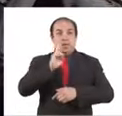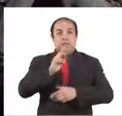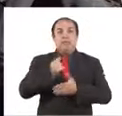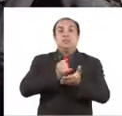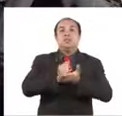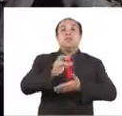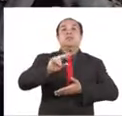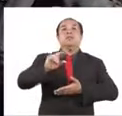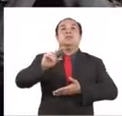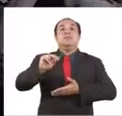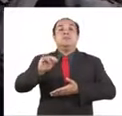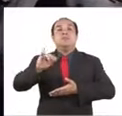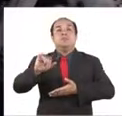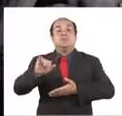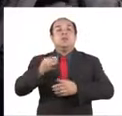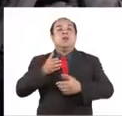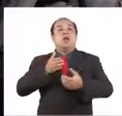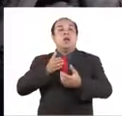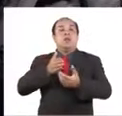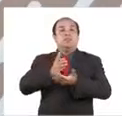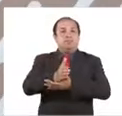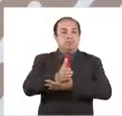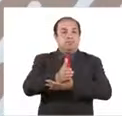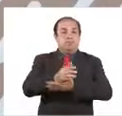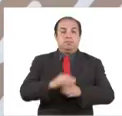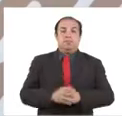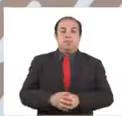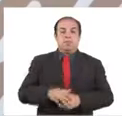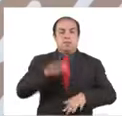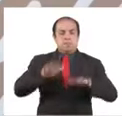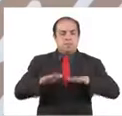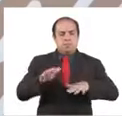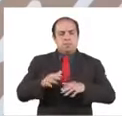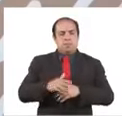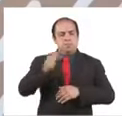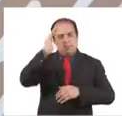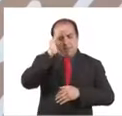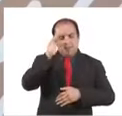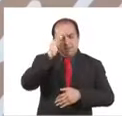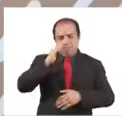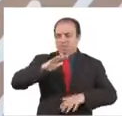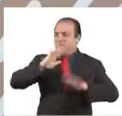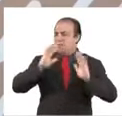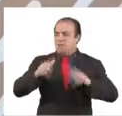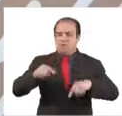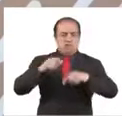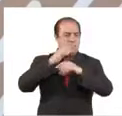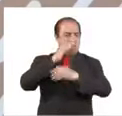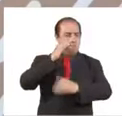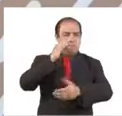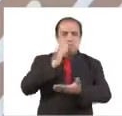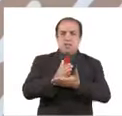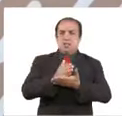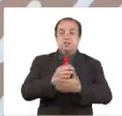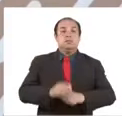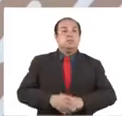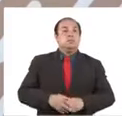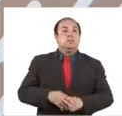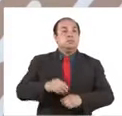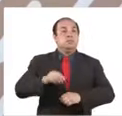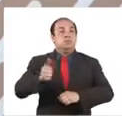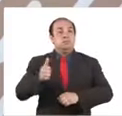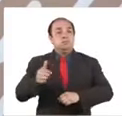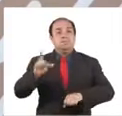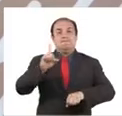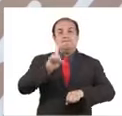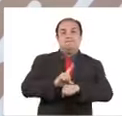adelante. Sé que hubo días en que decíamos, ya no más. Algunos otros,